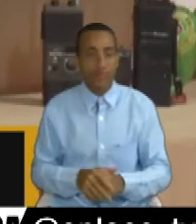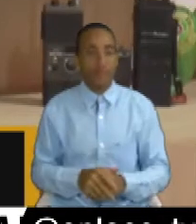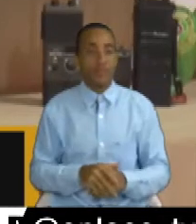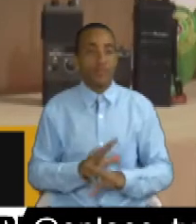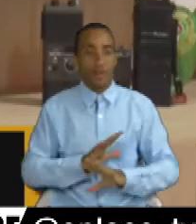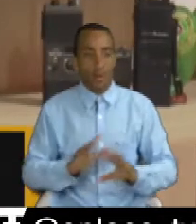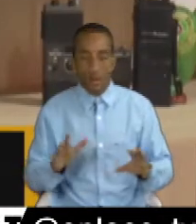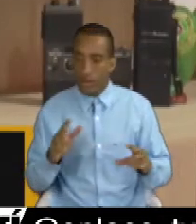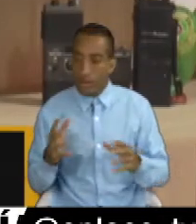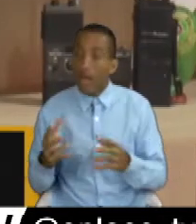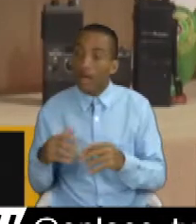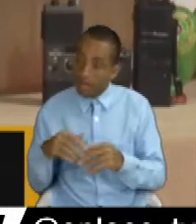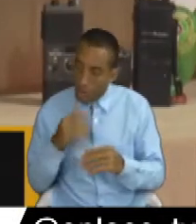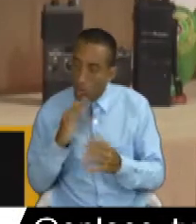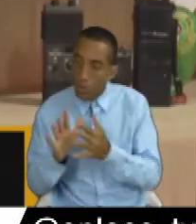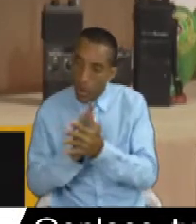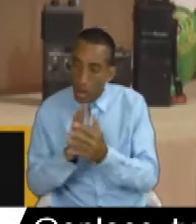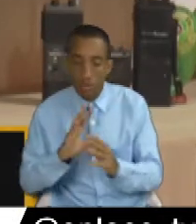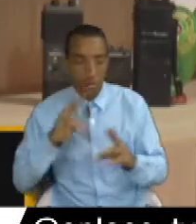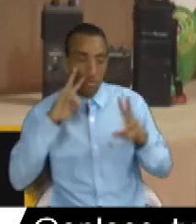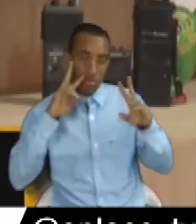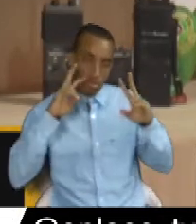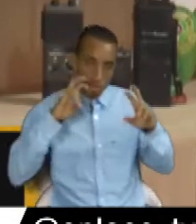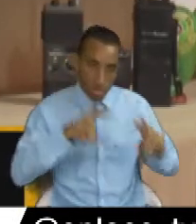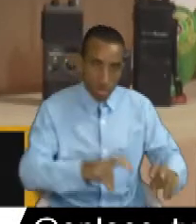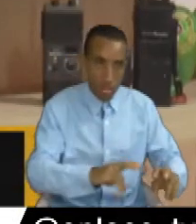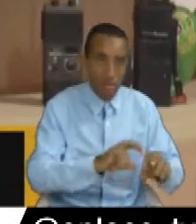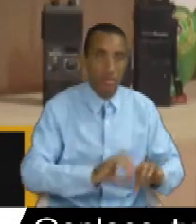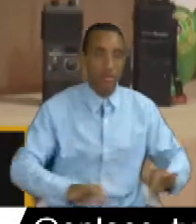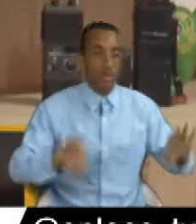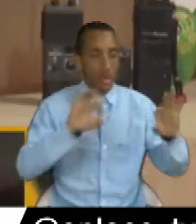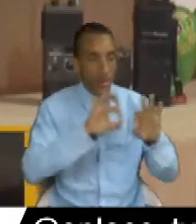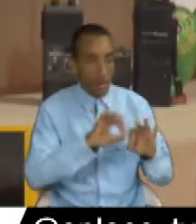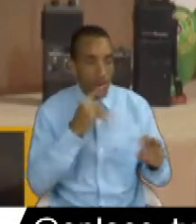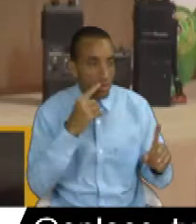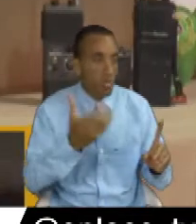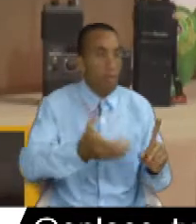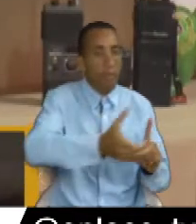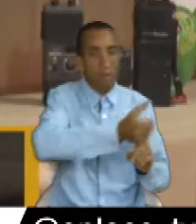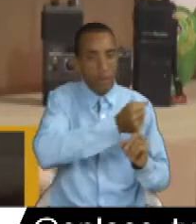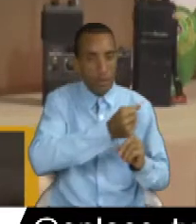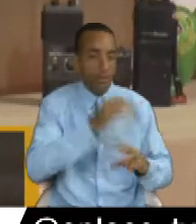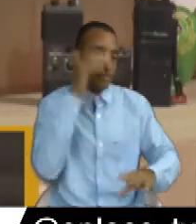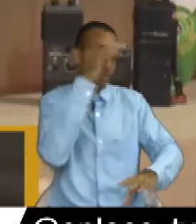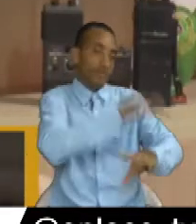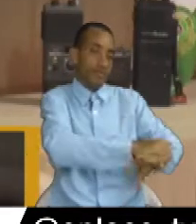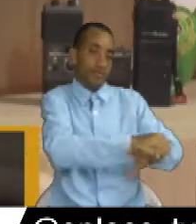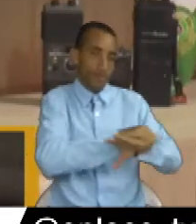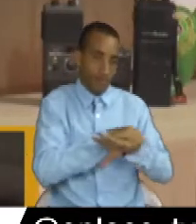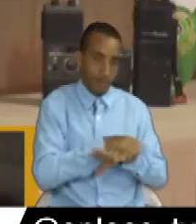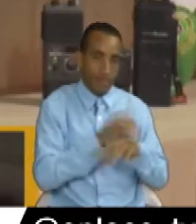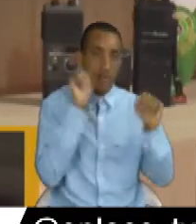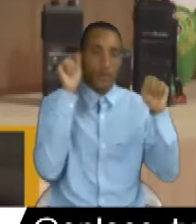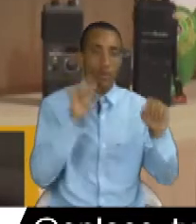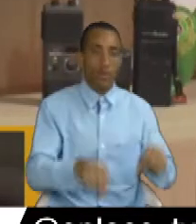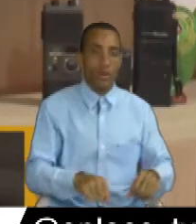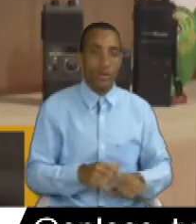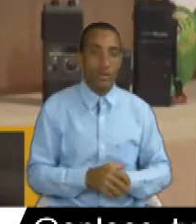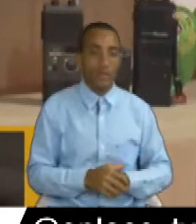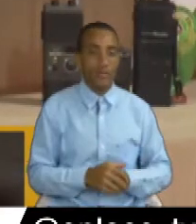una investigación criminal, una investigación que nos conduzca pues a la captura de estas personas y darles